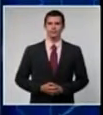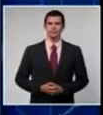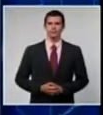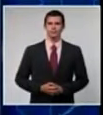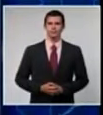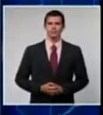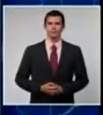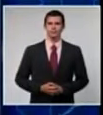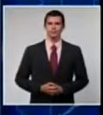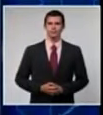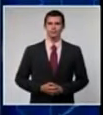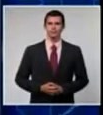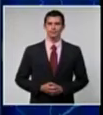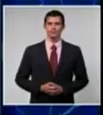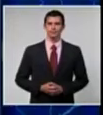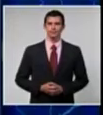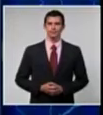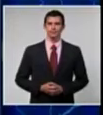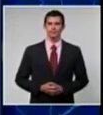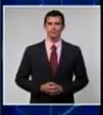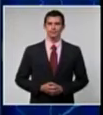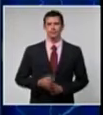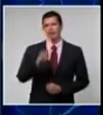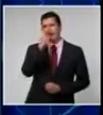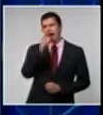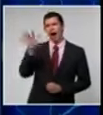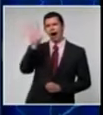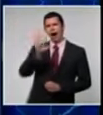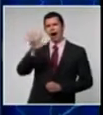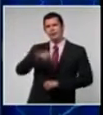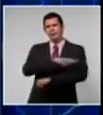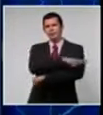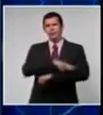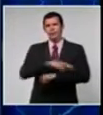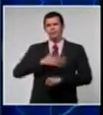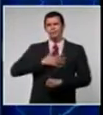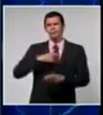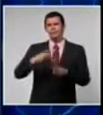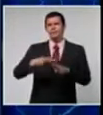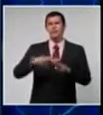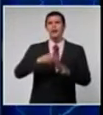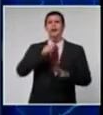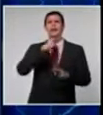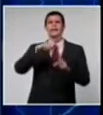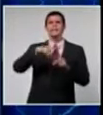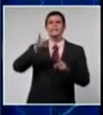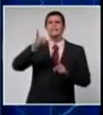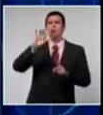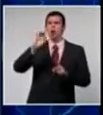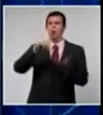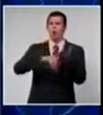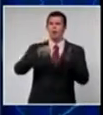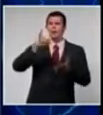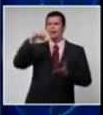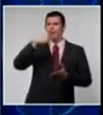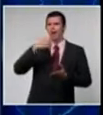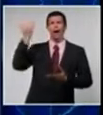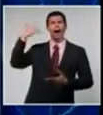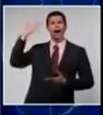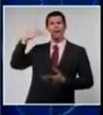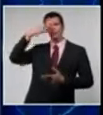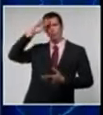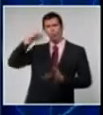Etiopía, un país de África con históricos vínculos con Cuba, posee singularidades que la hacen única en el mundo. En el